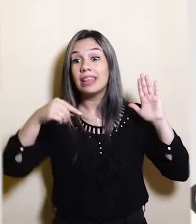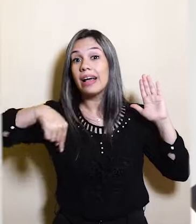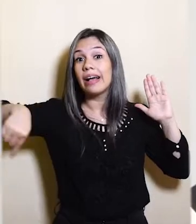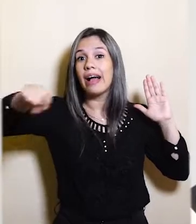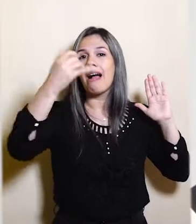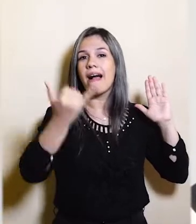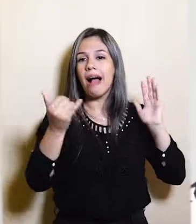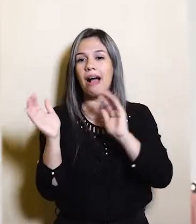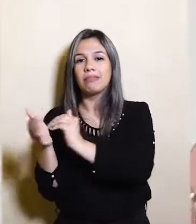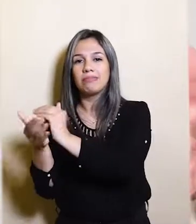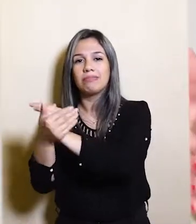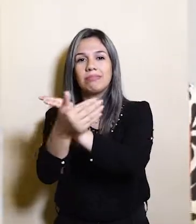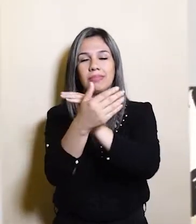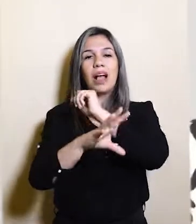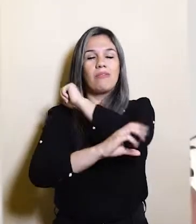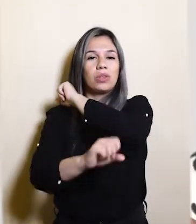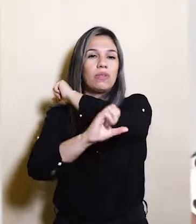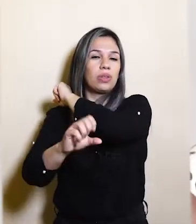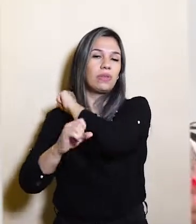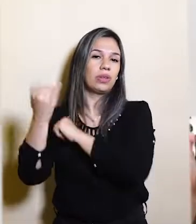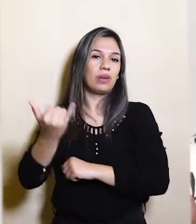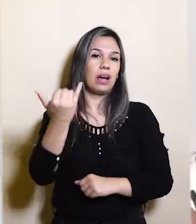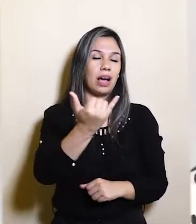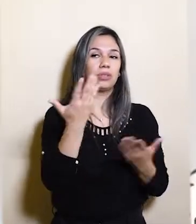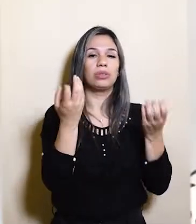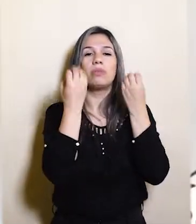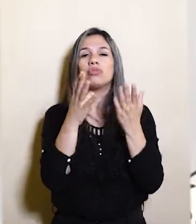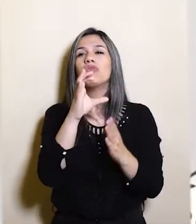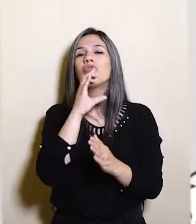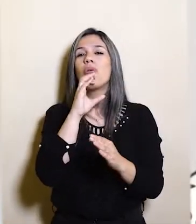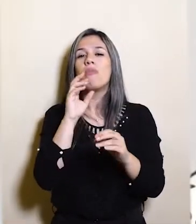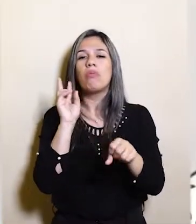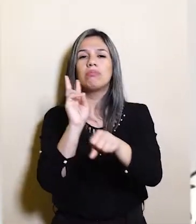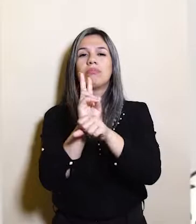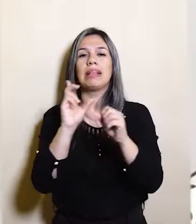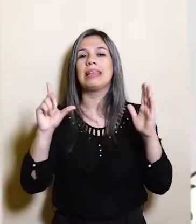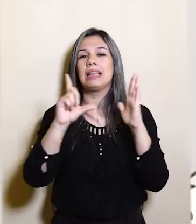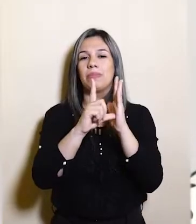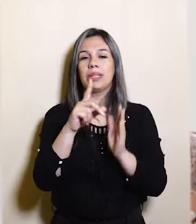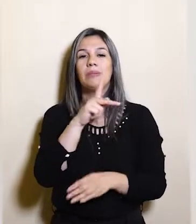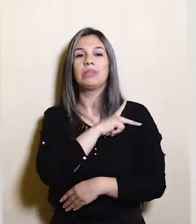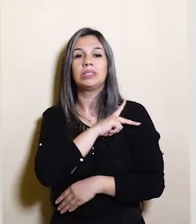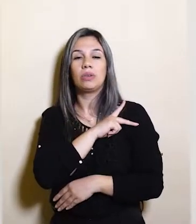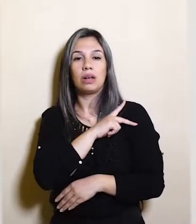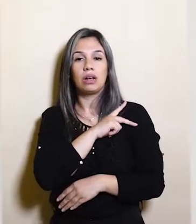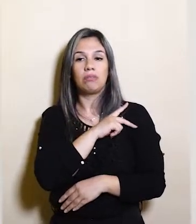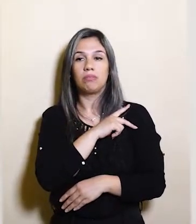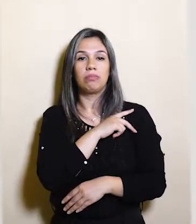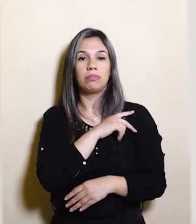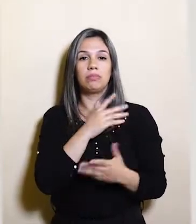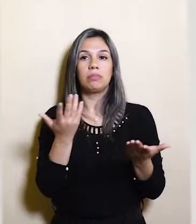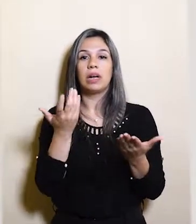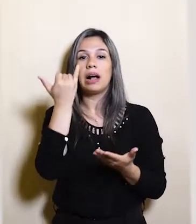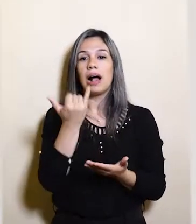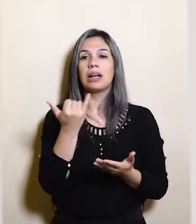al aborto, en realidad, cómo evitar esa situación límite por la que puede pasar una persona, tampoco acceden a